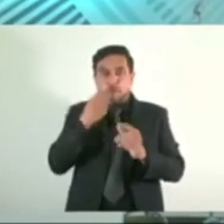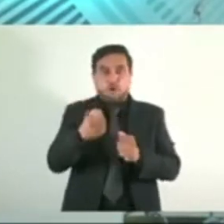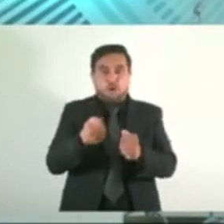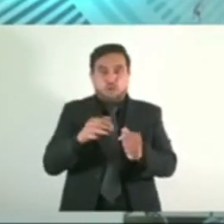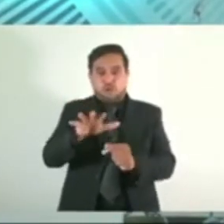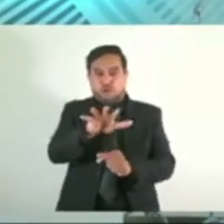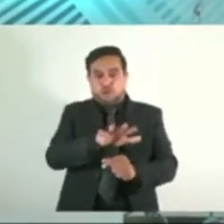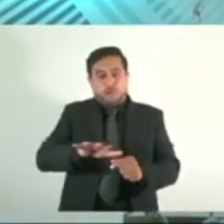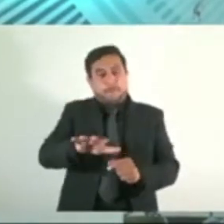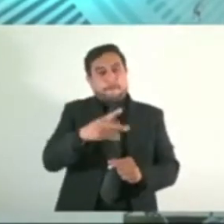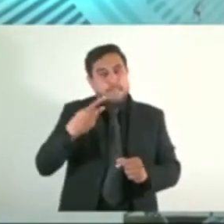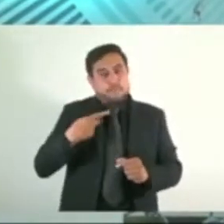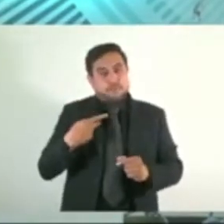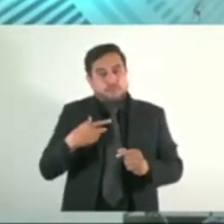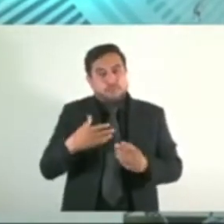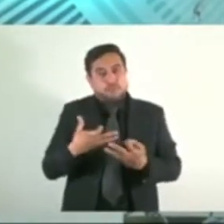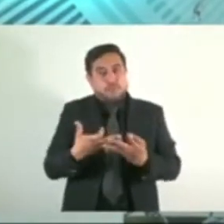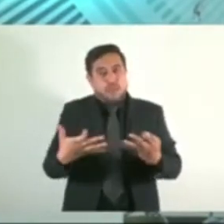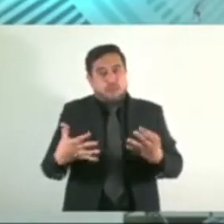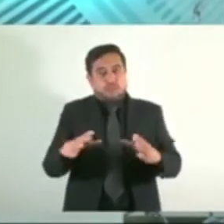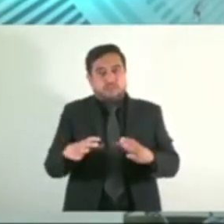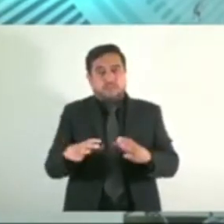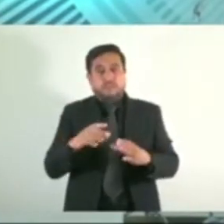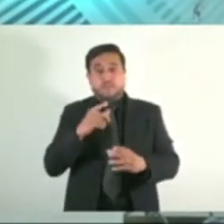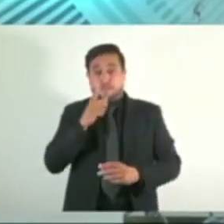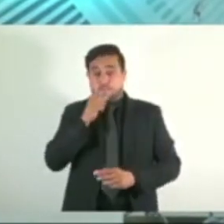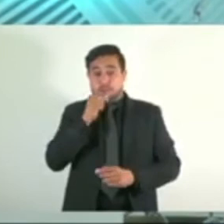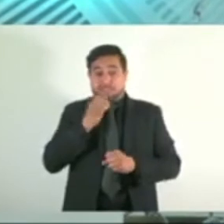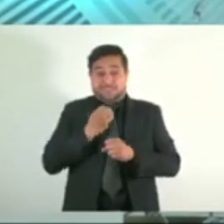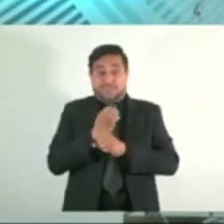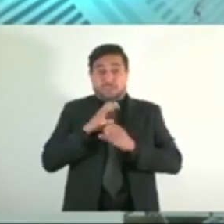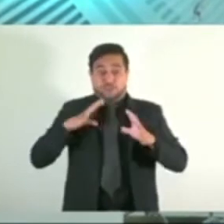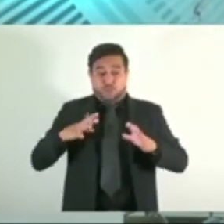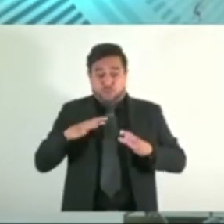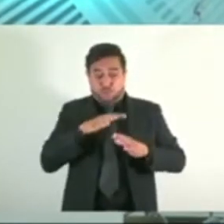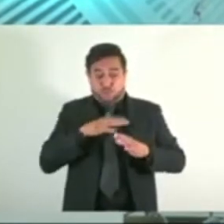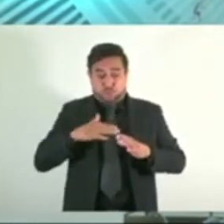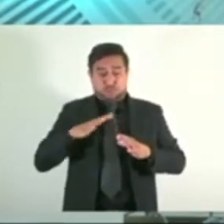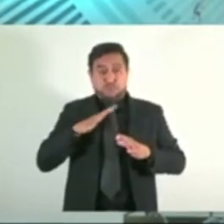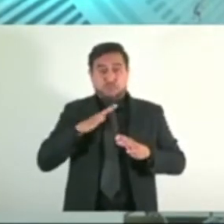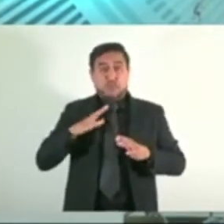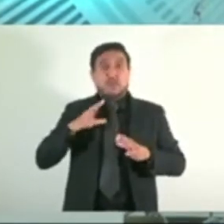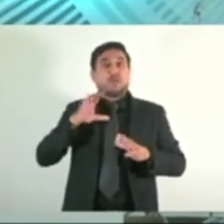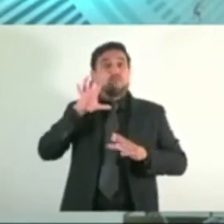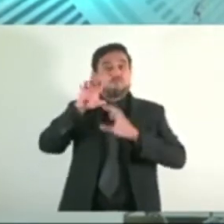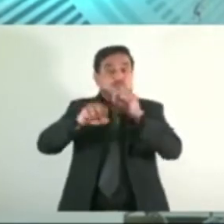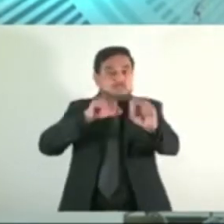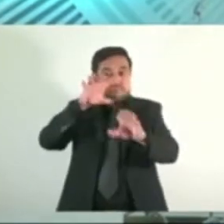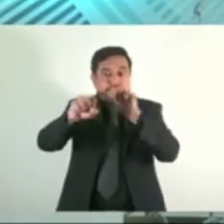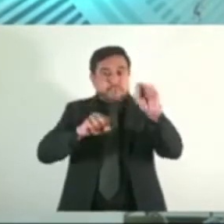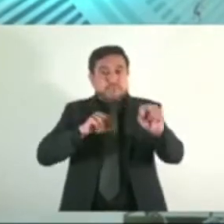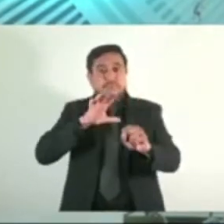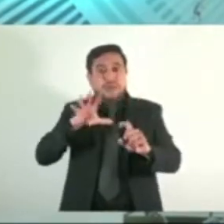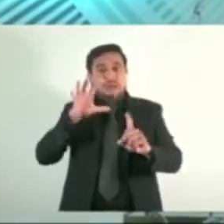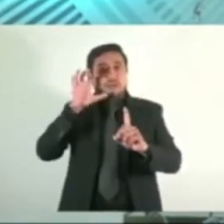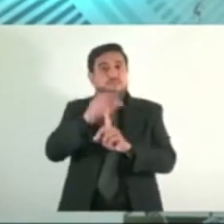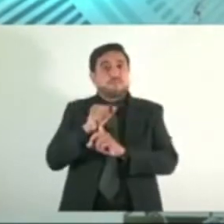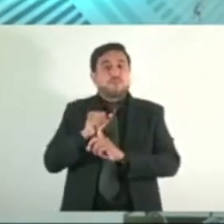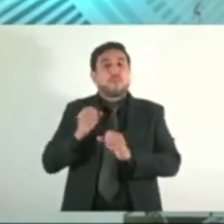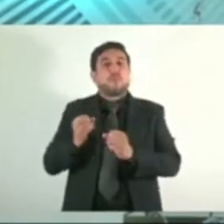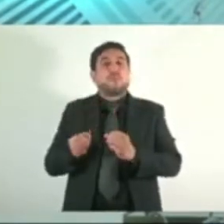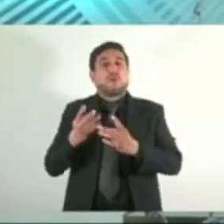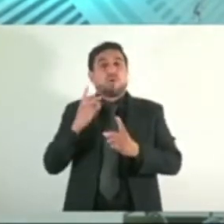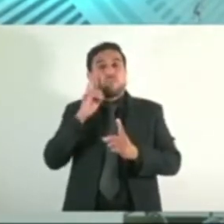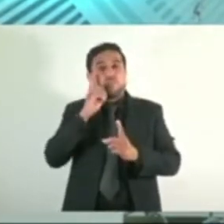Estado, después de este operativo, gira las órdenes de aprehensiones, logra la detención de la